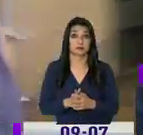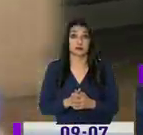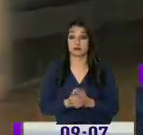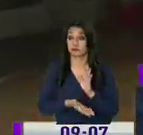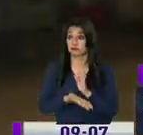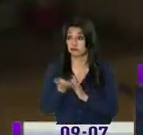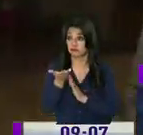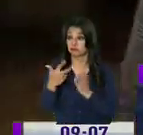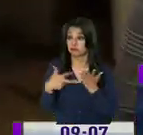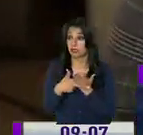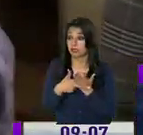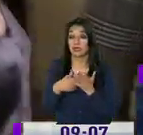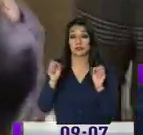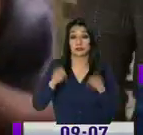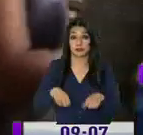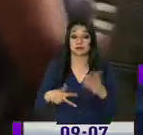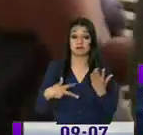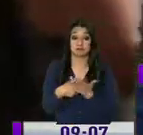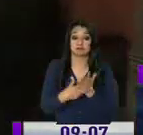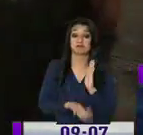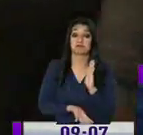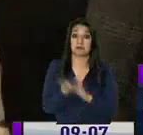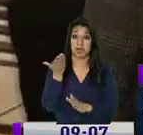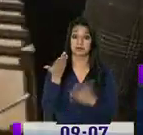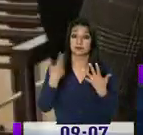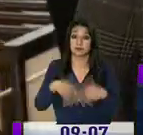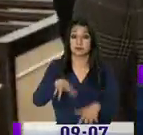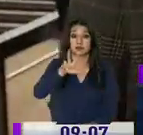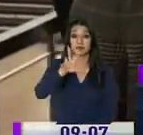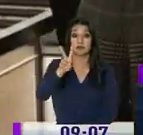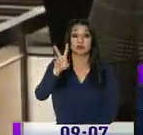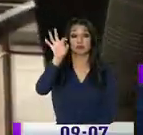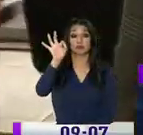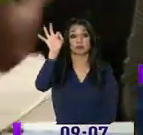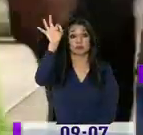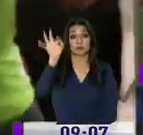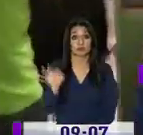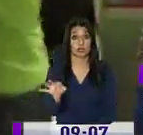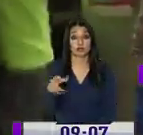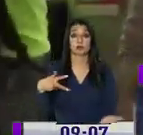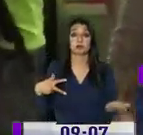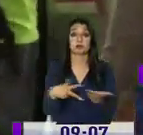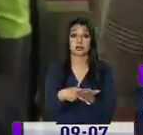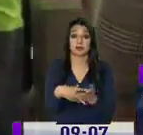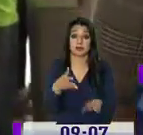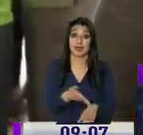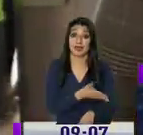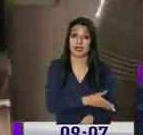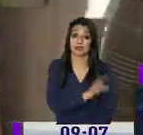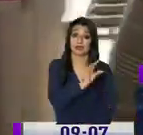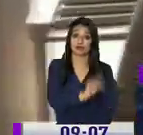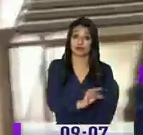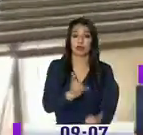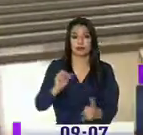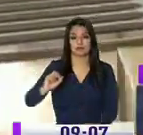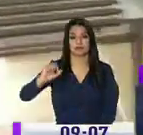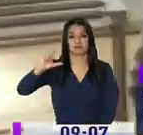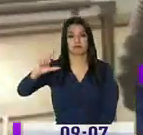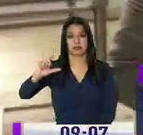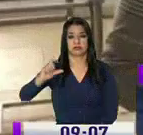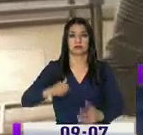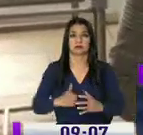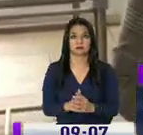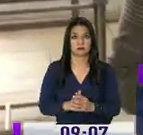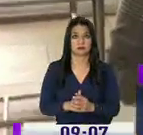Muchísimas gracias. El incremento de los pasajes que se había mencionado, 32% del que existía ya anteriormente. Es